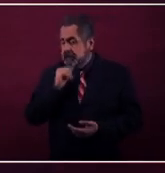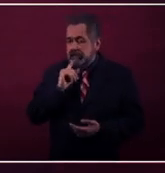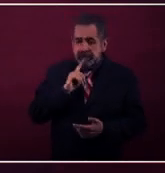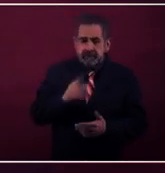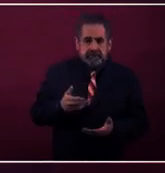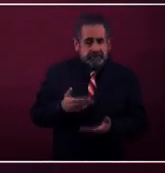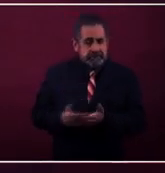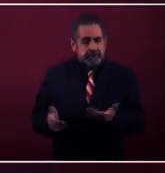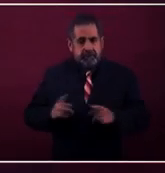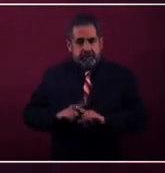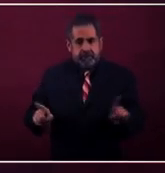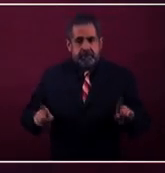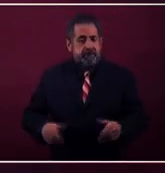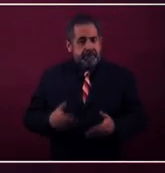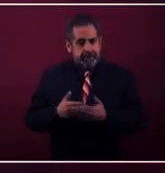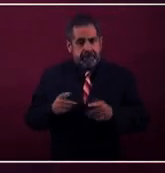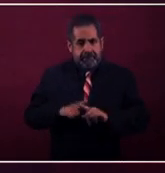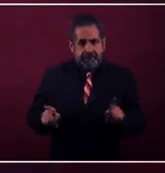Ahora no.